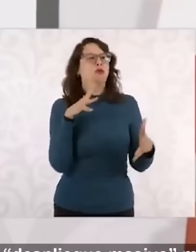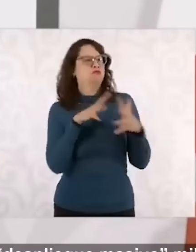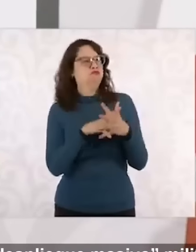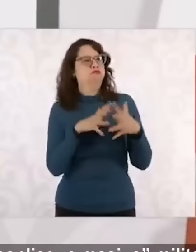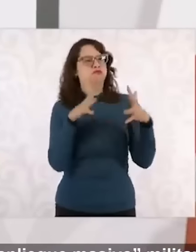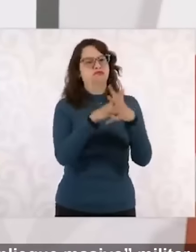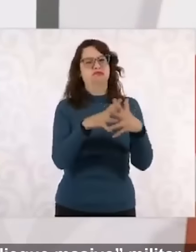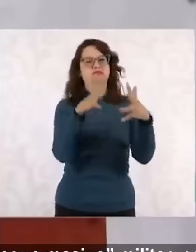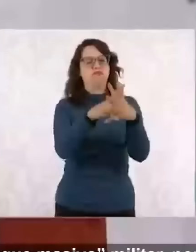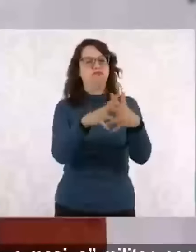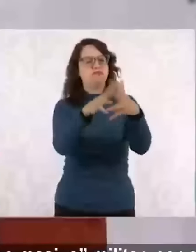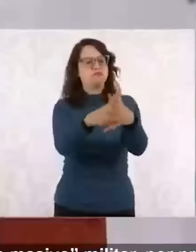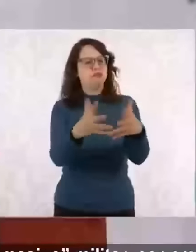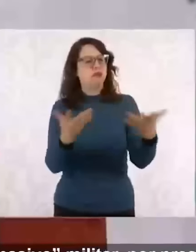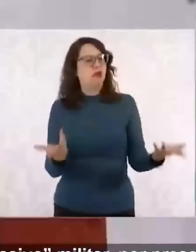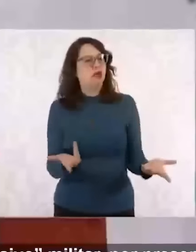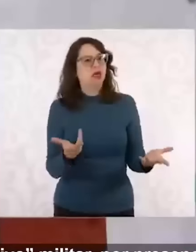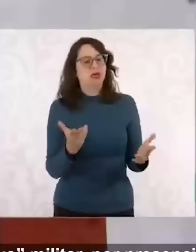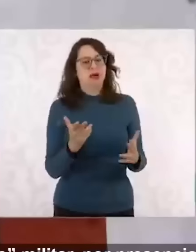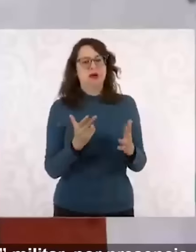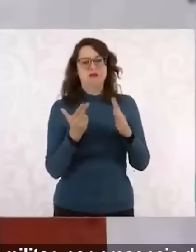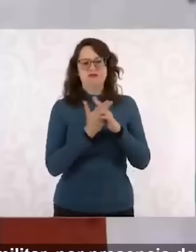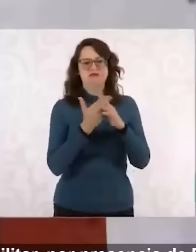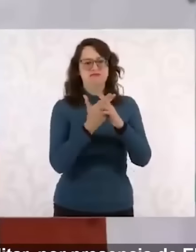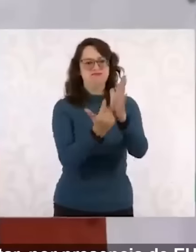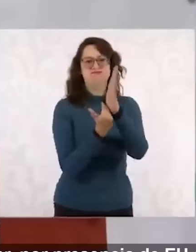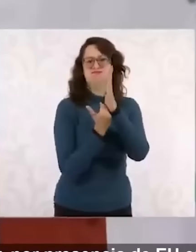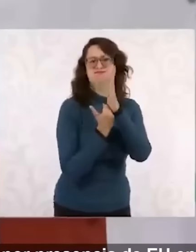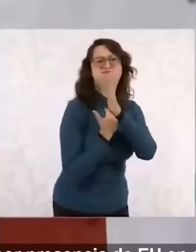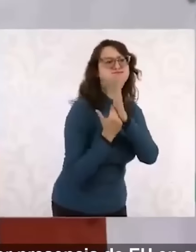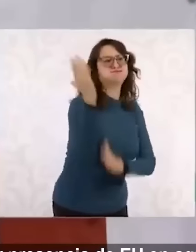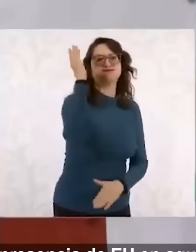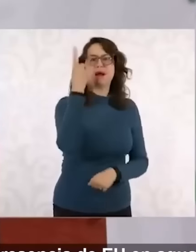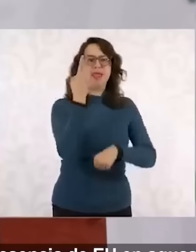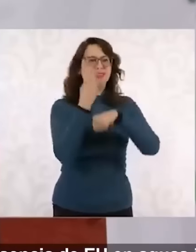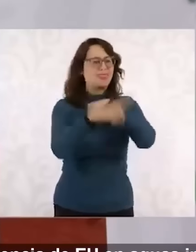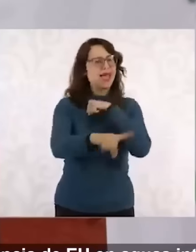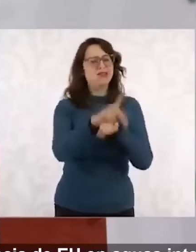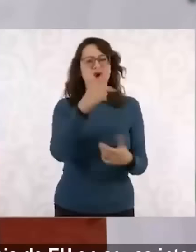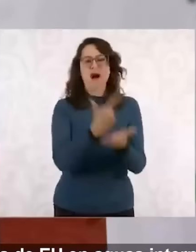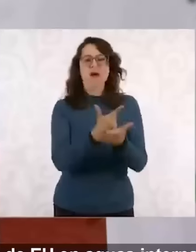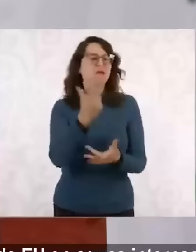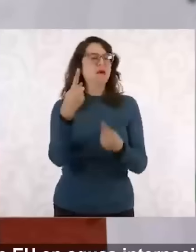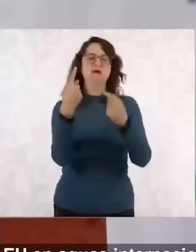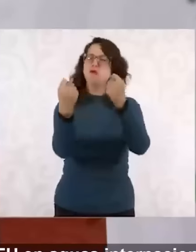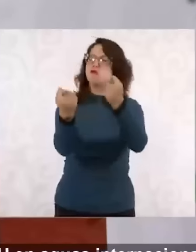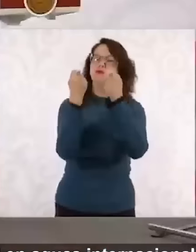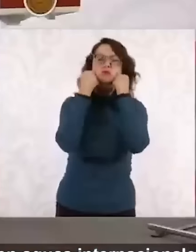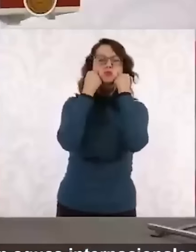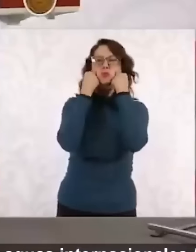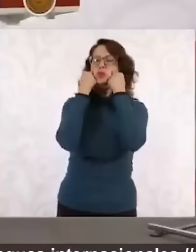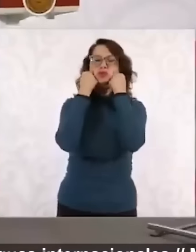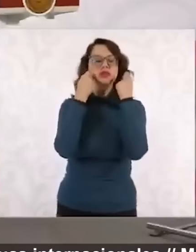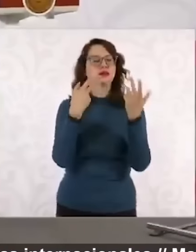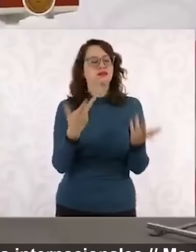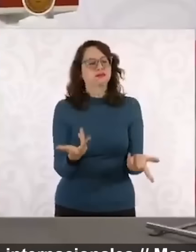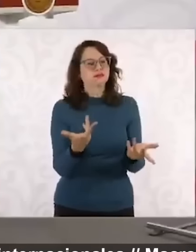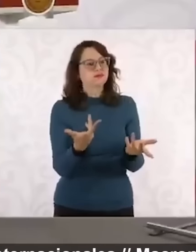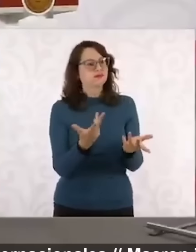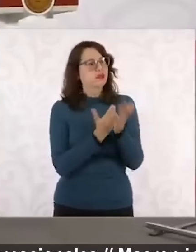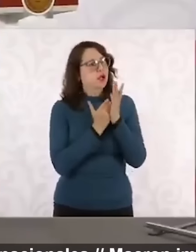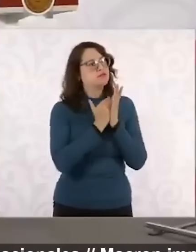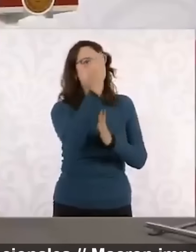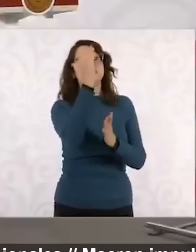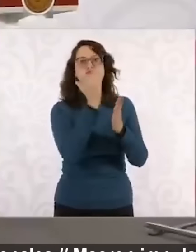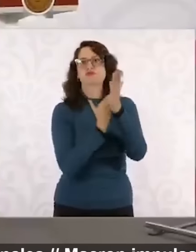y que no muestra el daño que le provocó a la nación y al pueblo de México, pero que además no tuvo resultados porque